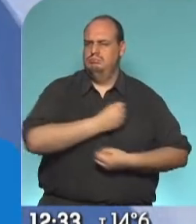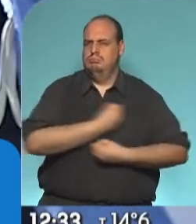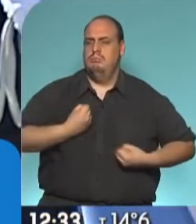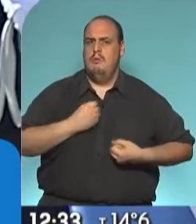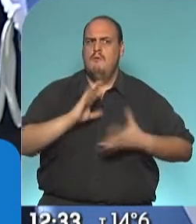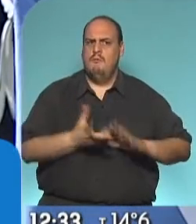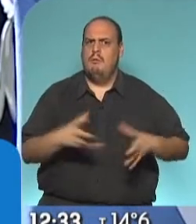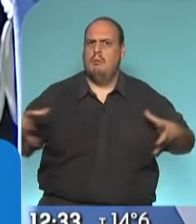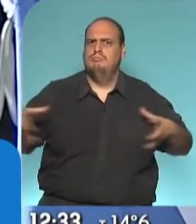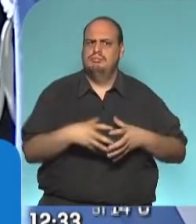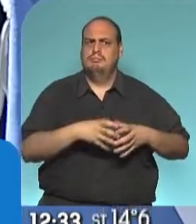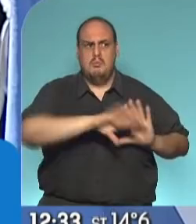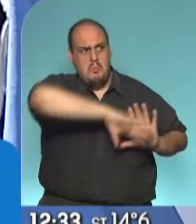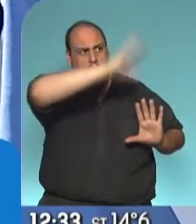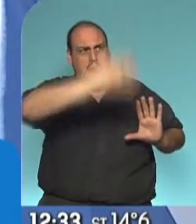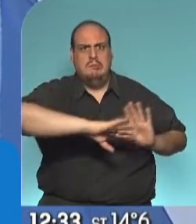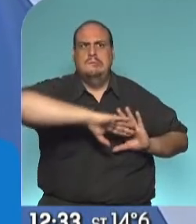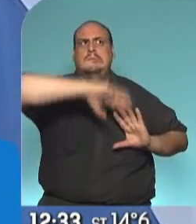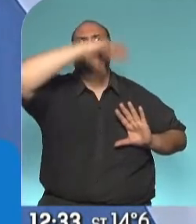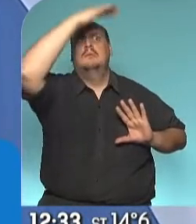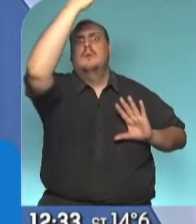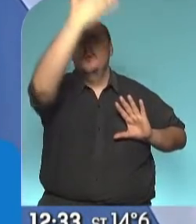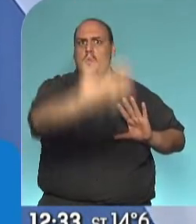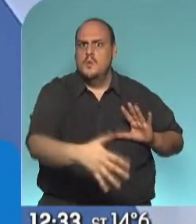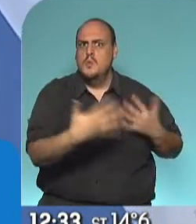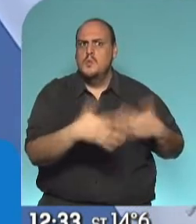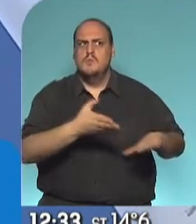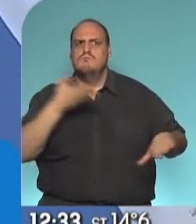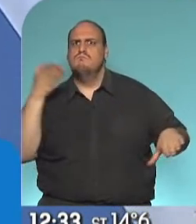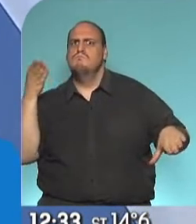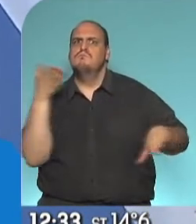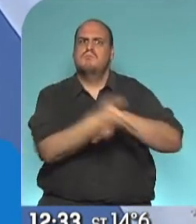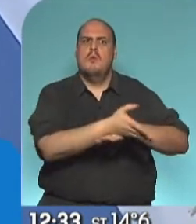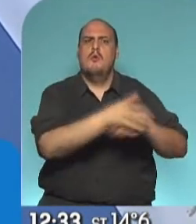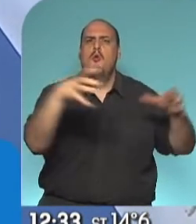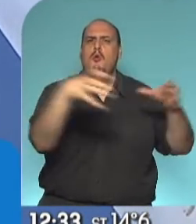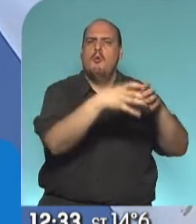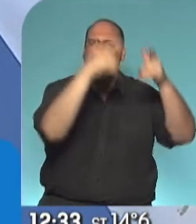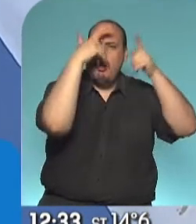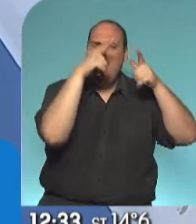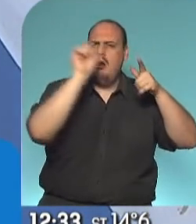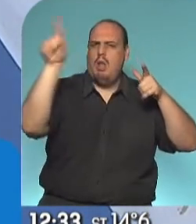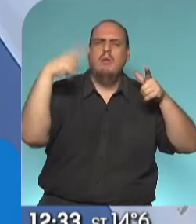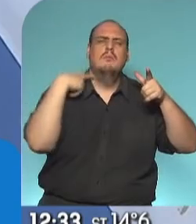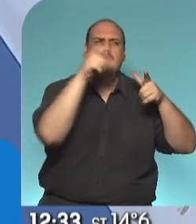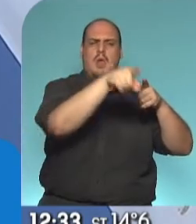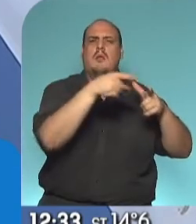cruzar semejantes montañas e ir en busca de los realistas que estaban en